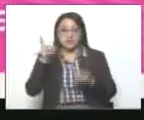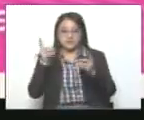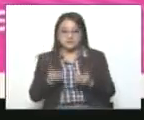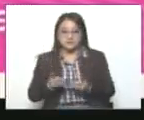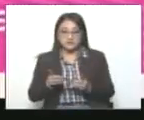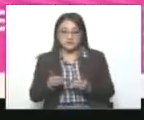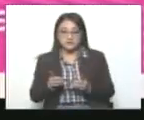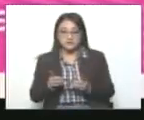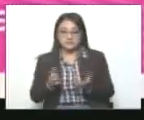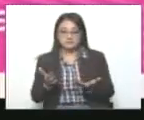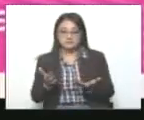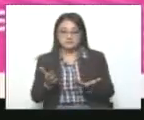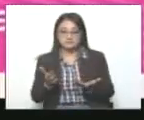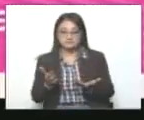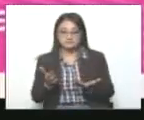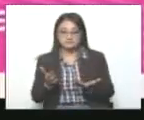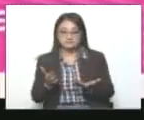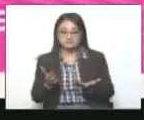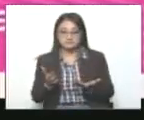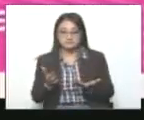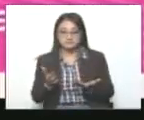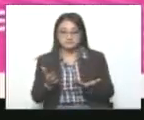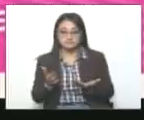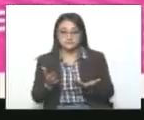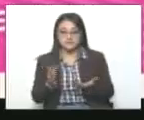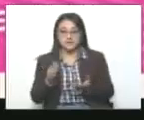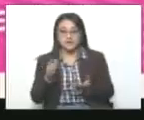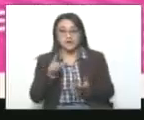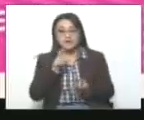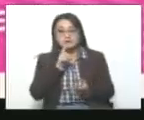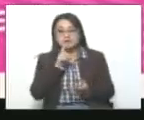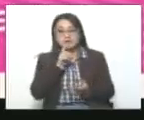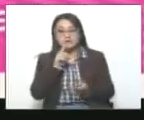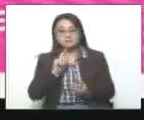bueno, y ya está al mando un joven.